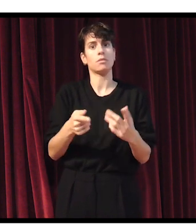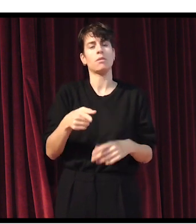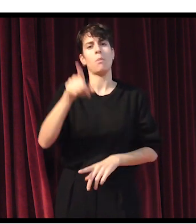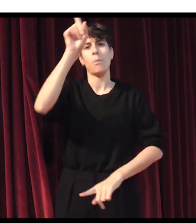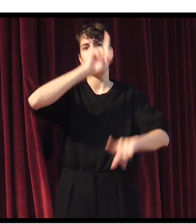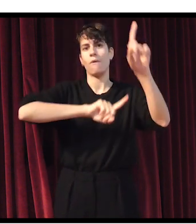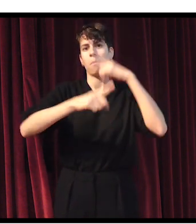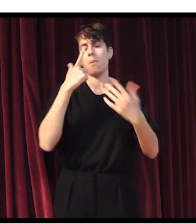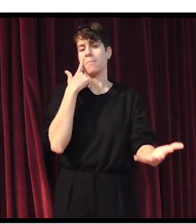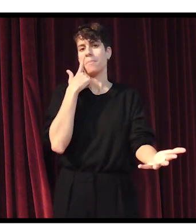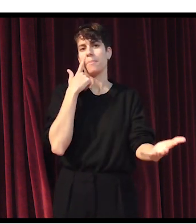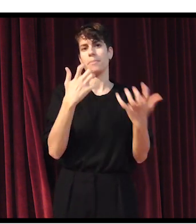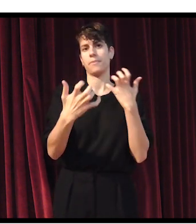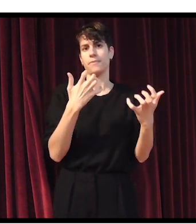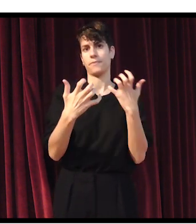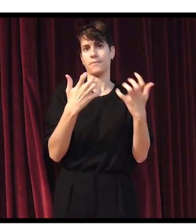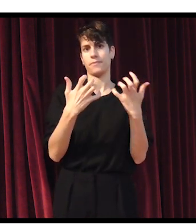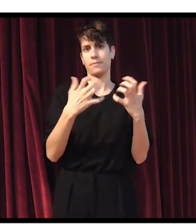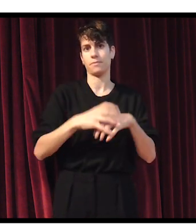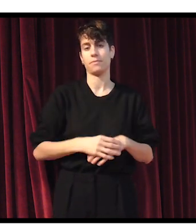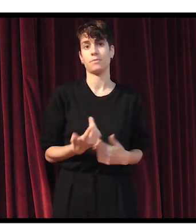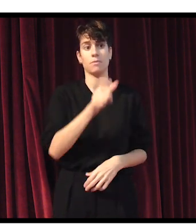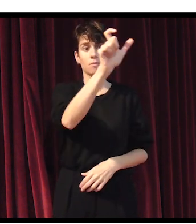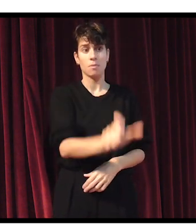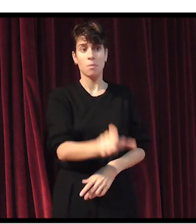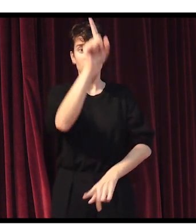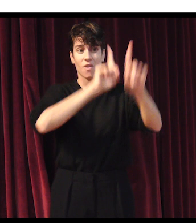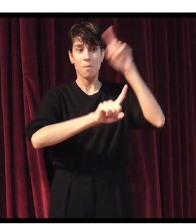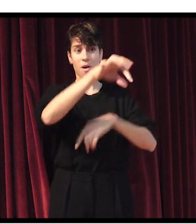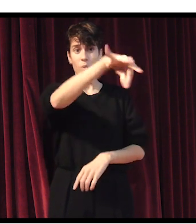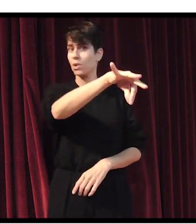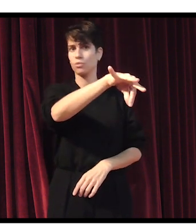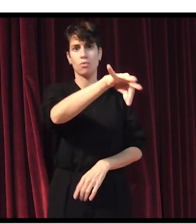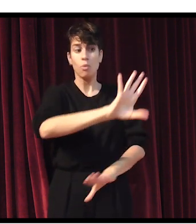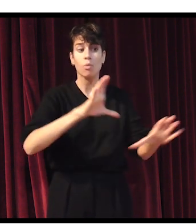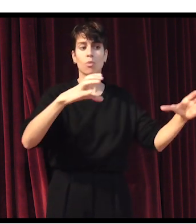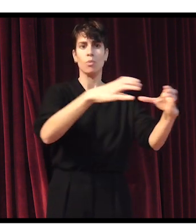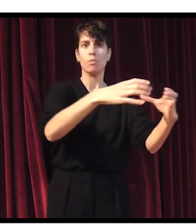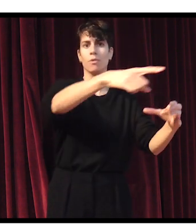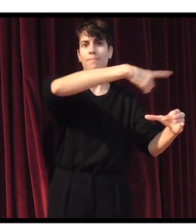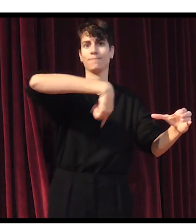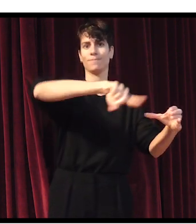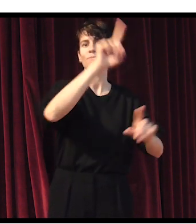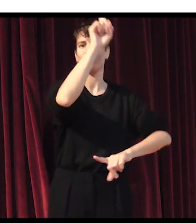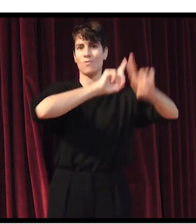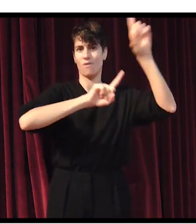visible y dejaba de ser algo individual convirtiéndose en un problema colectivo. Nuevamente no nos